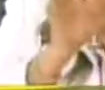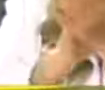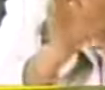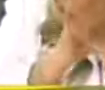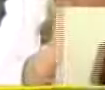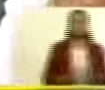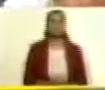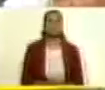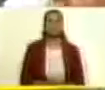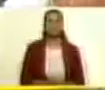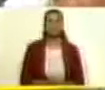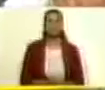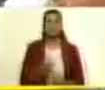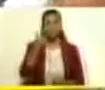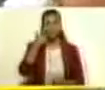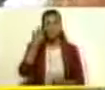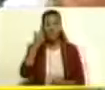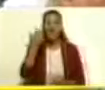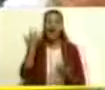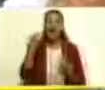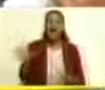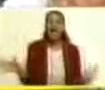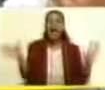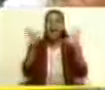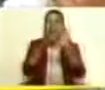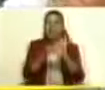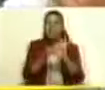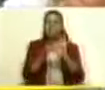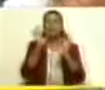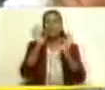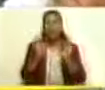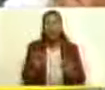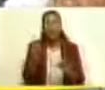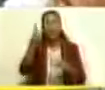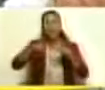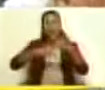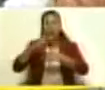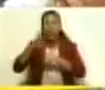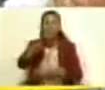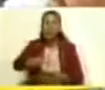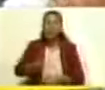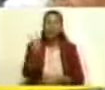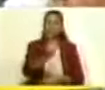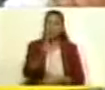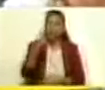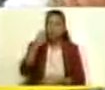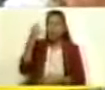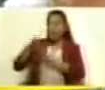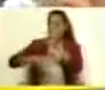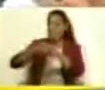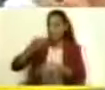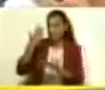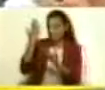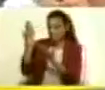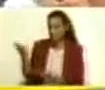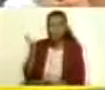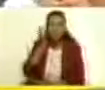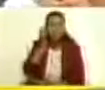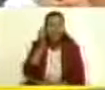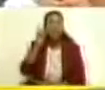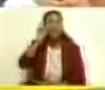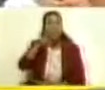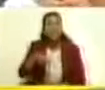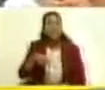podemos expandirlas a las alianzas científico-productivas en todo nuestro país. Asimismo,